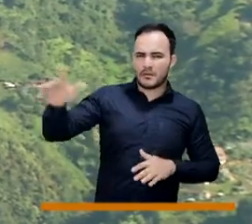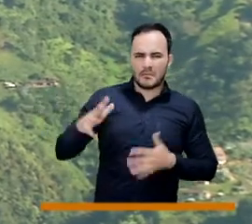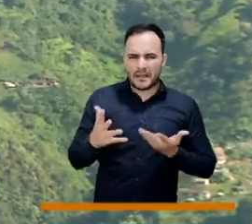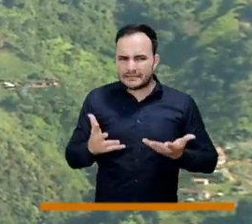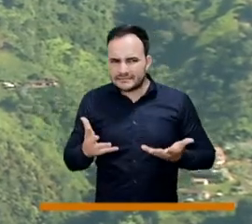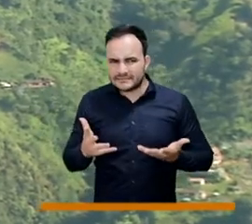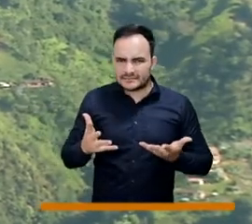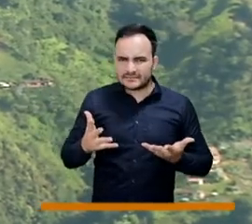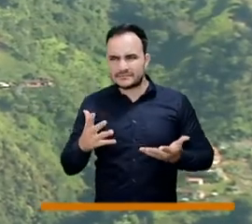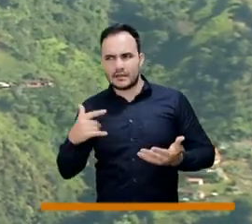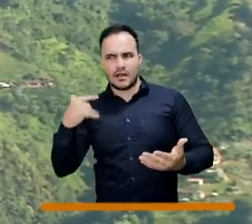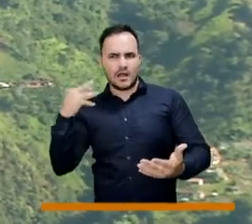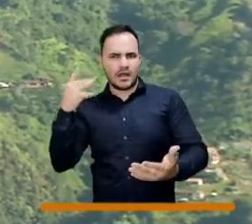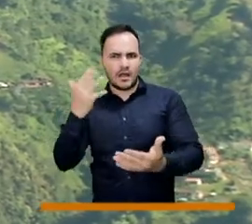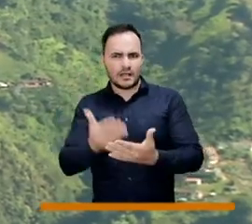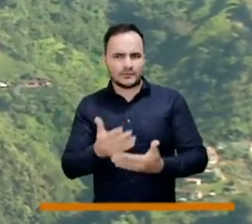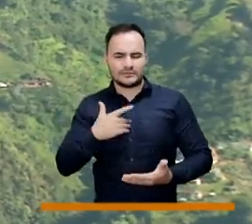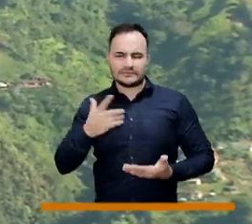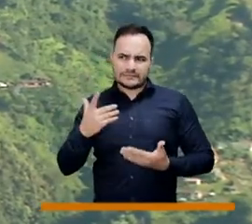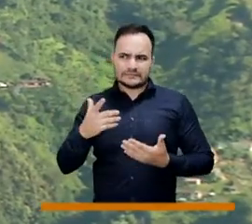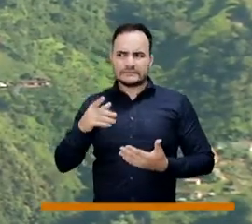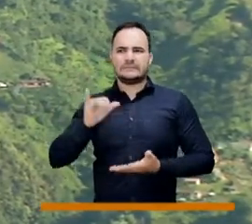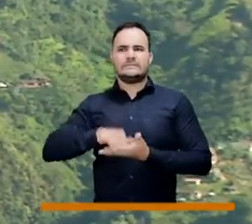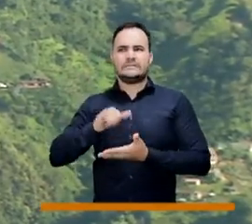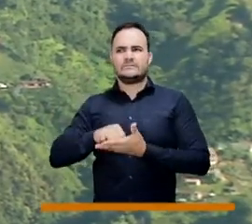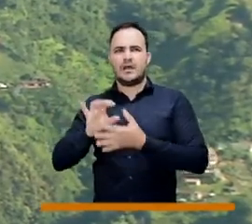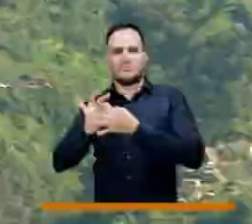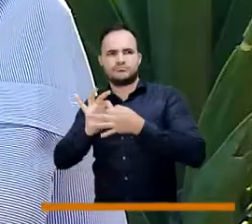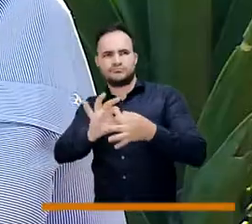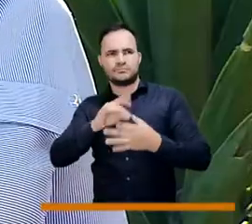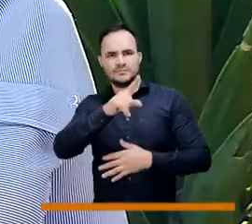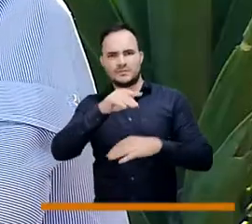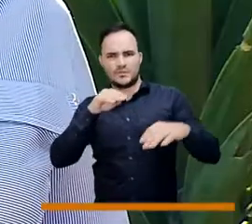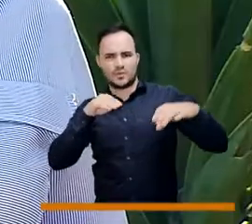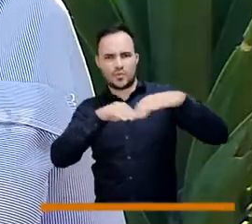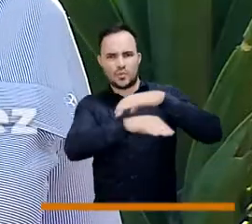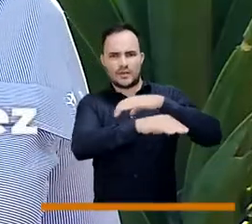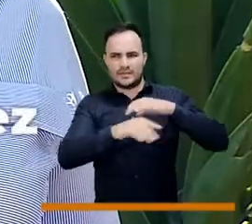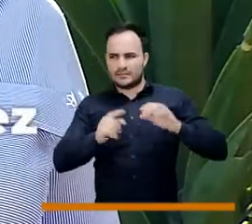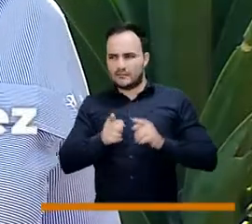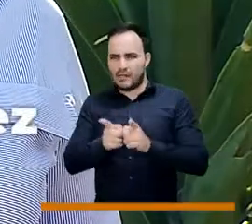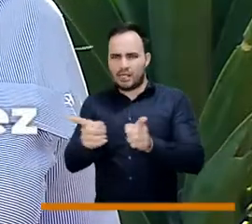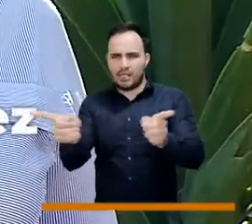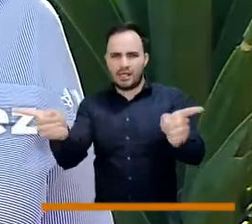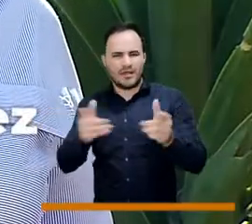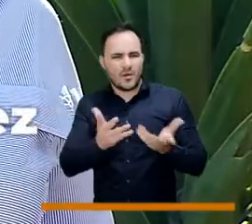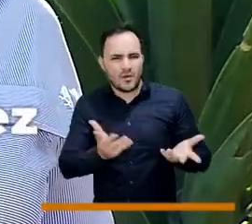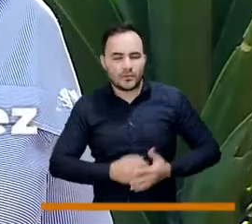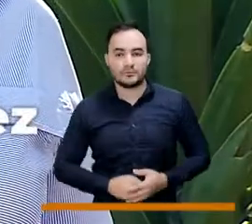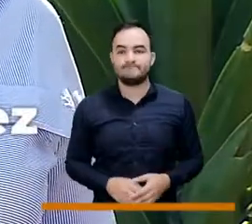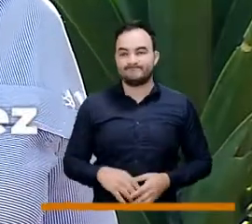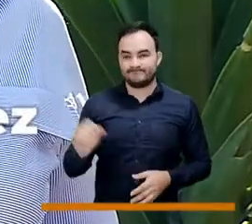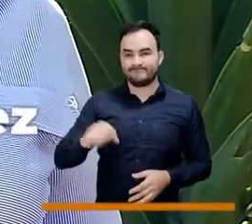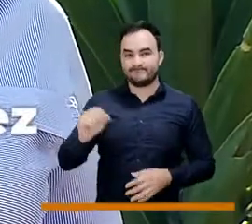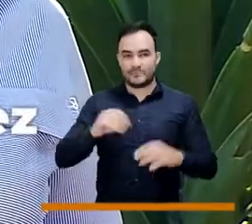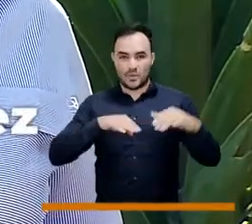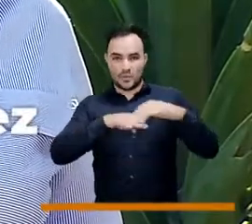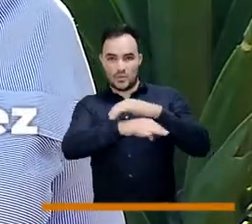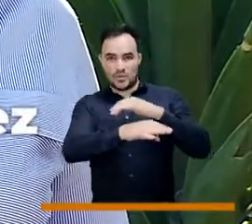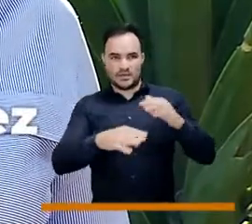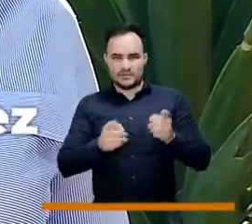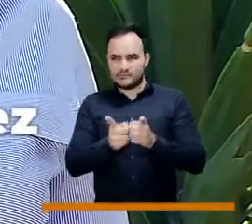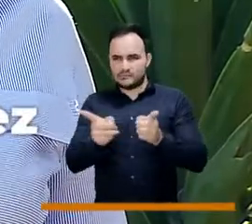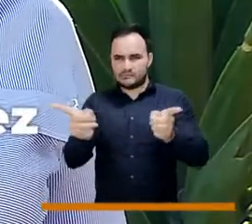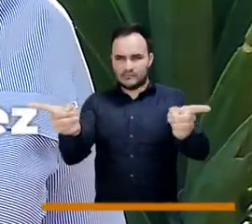al territorio sea la misma que conduce al túnel de Occidente? Esta vía o este túnel ha generado una ruptura